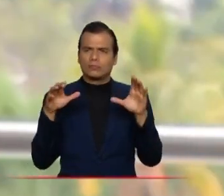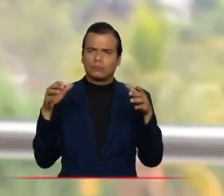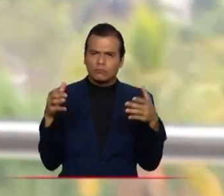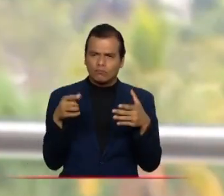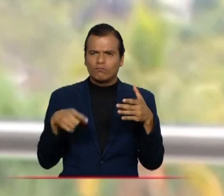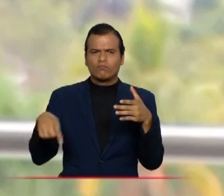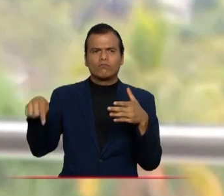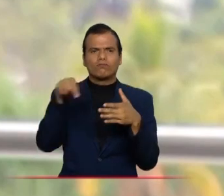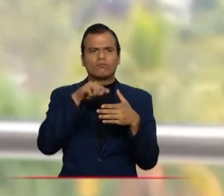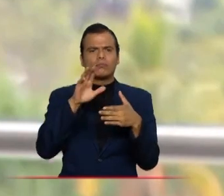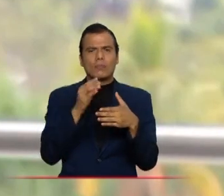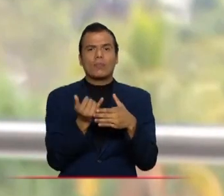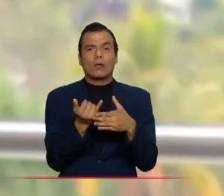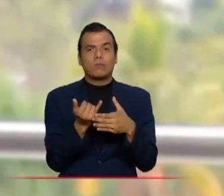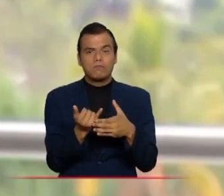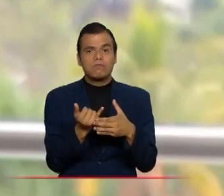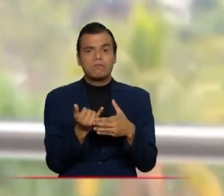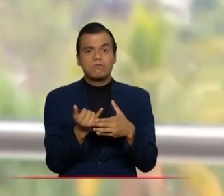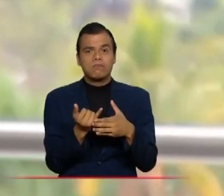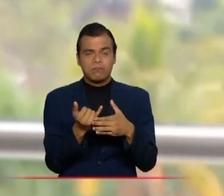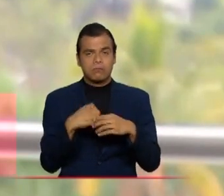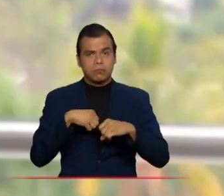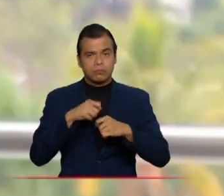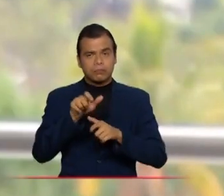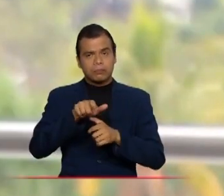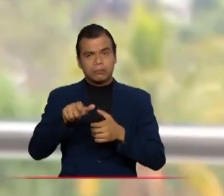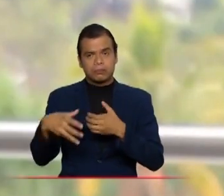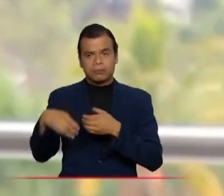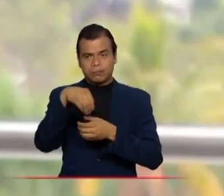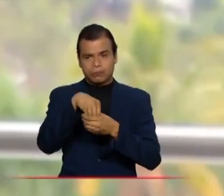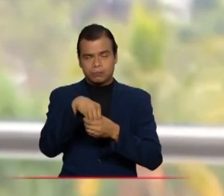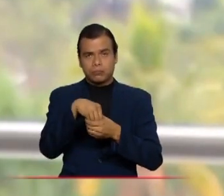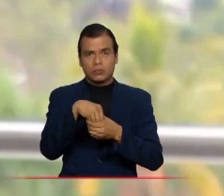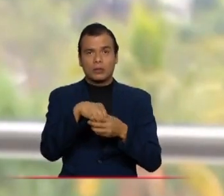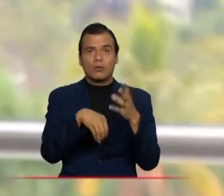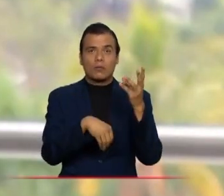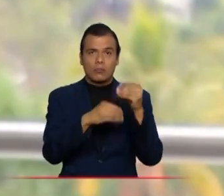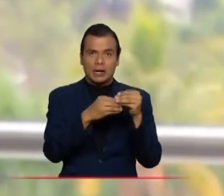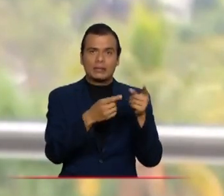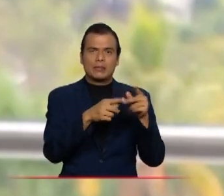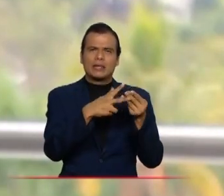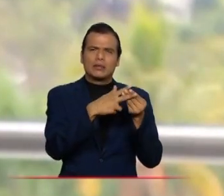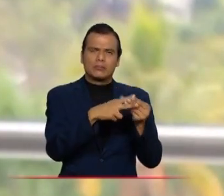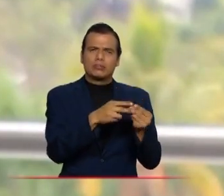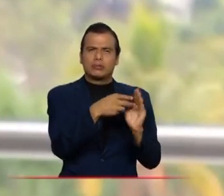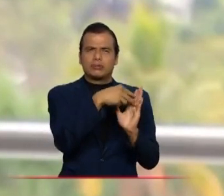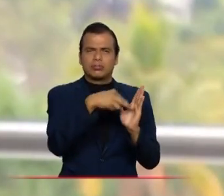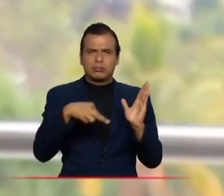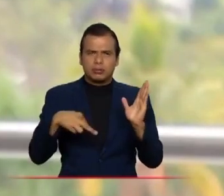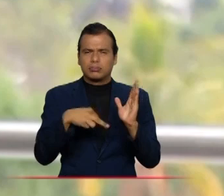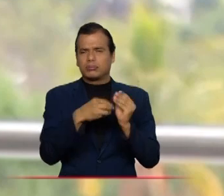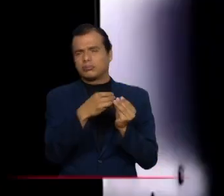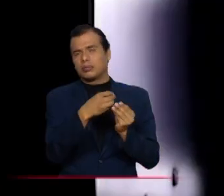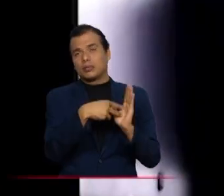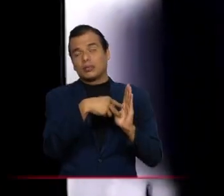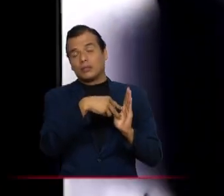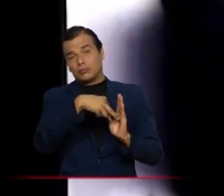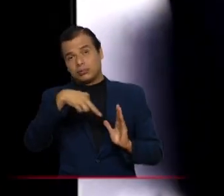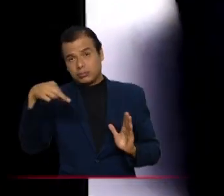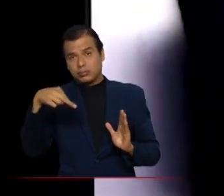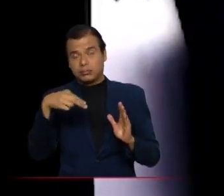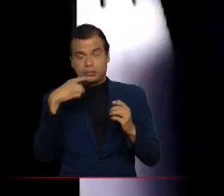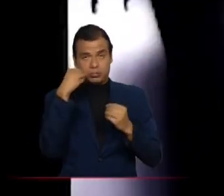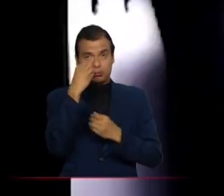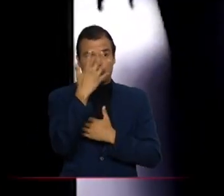también por una parte tecnológica que nos va a permitir complementar el servicio de policía a través de dispositivos biométricos